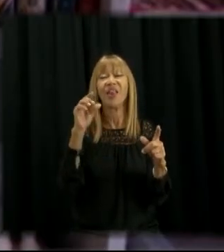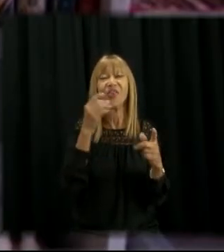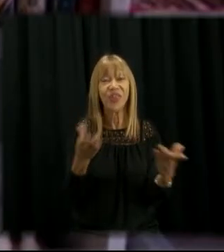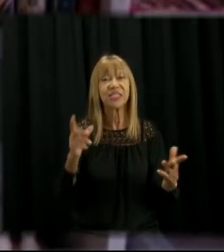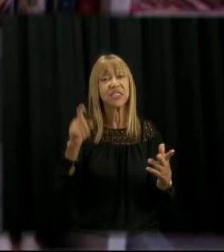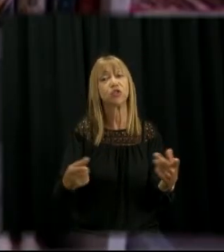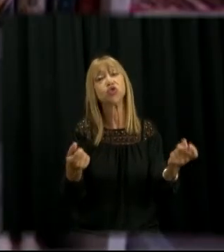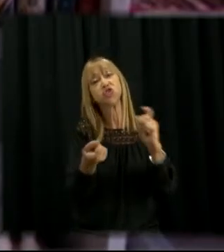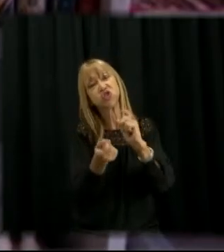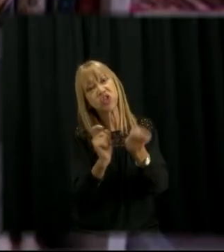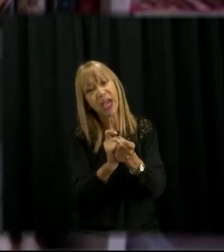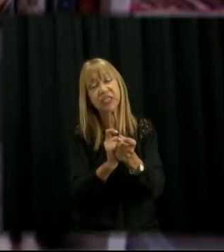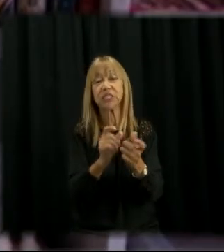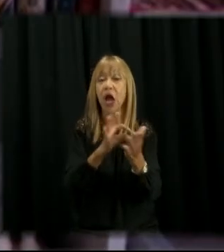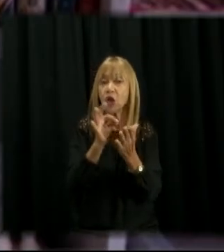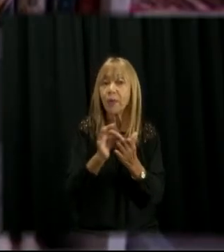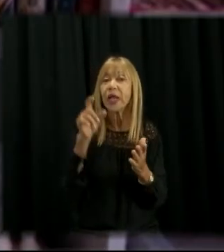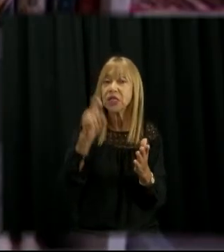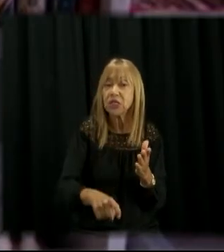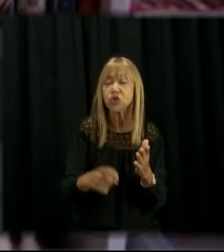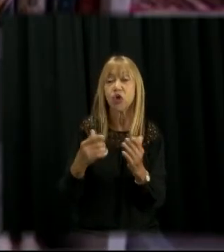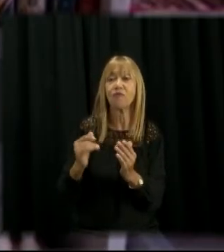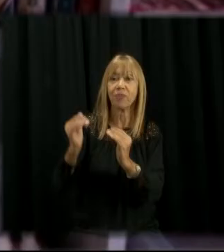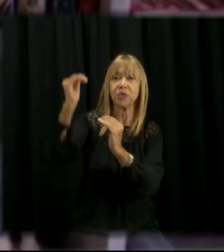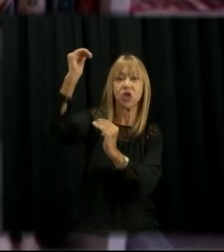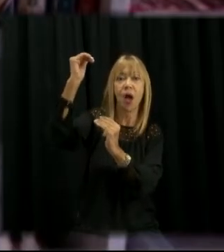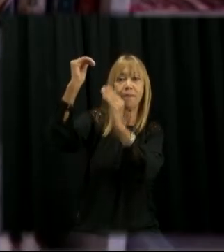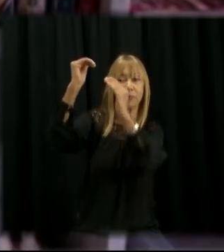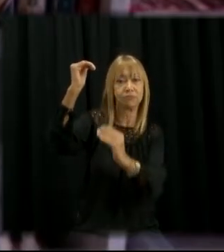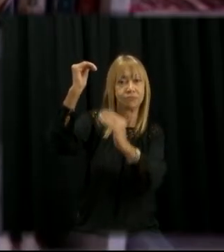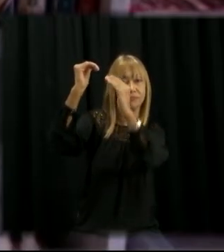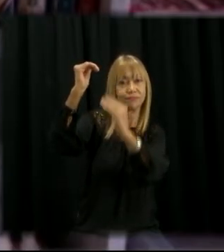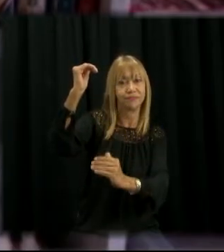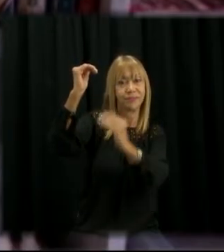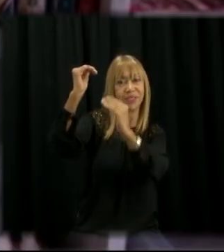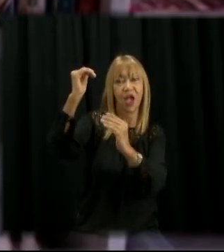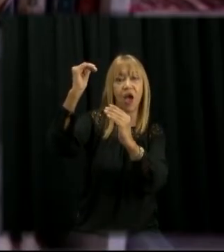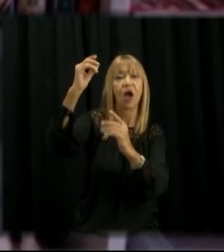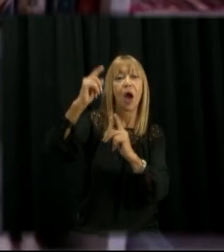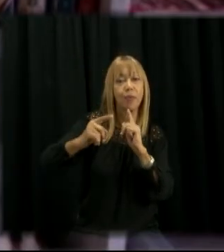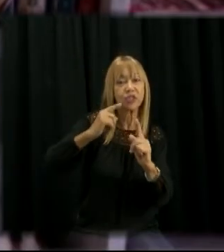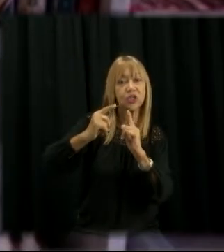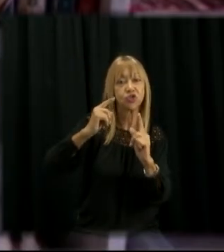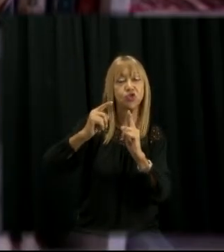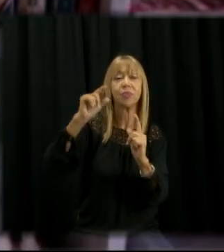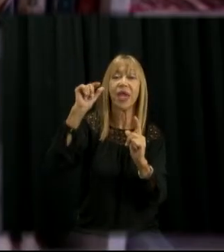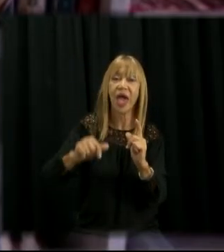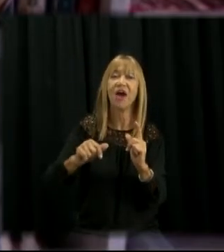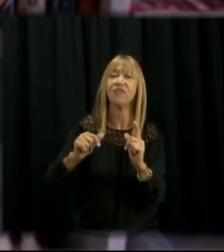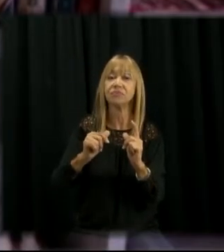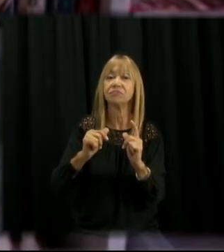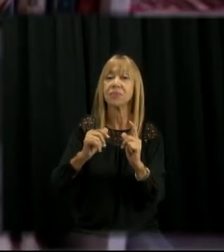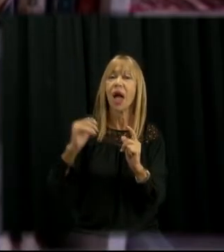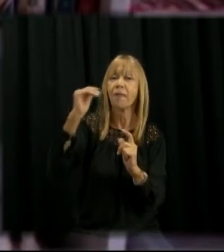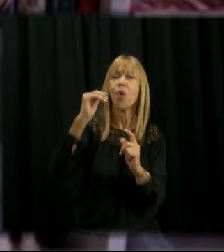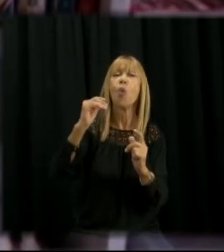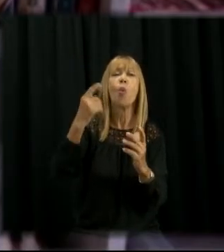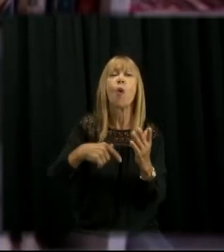pero las cosas tienen que cambiar, la responsabilidad tiene que venir desde arriba. La conversación tiene que ser